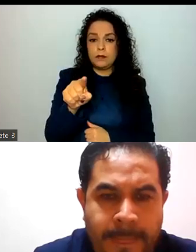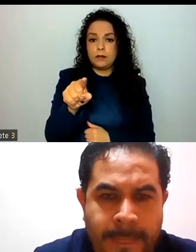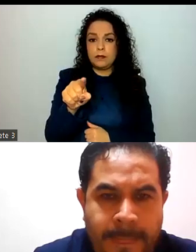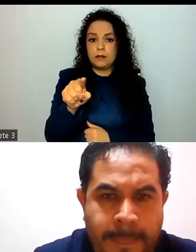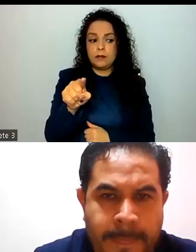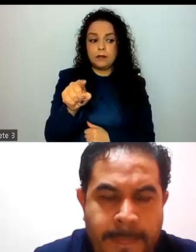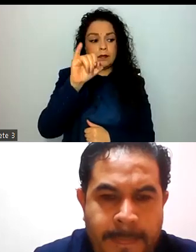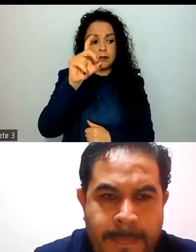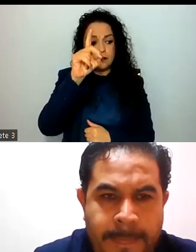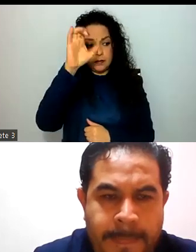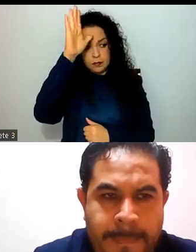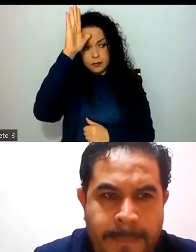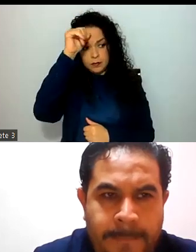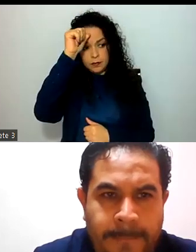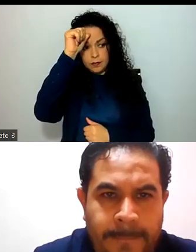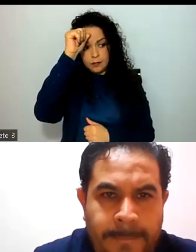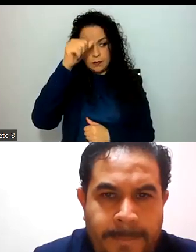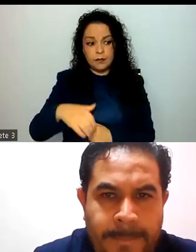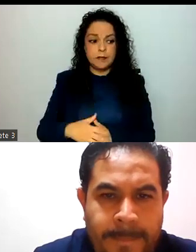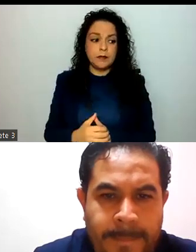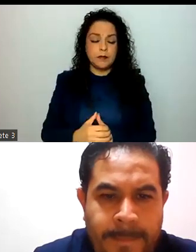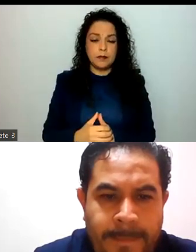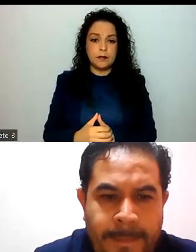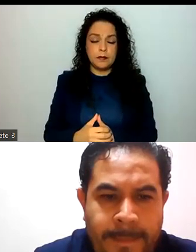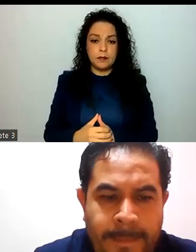A favor.